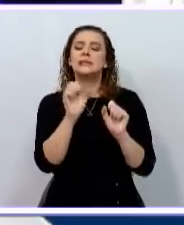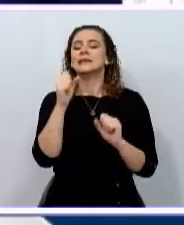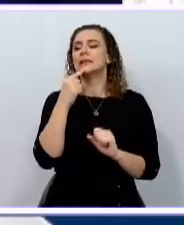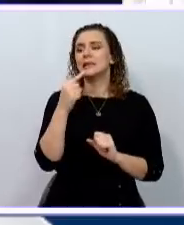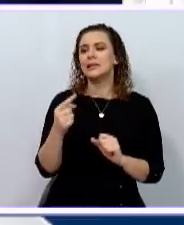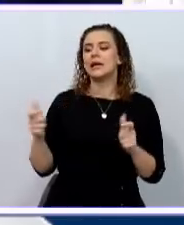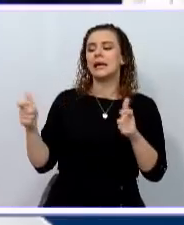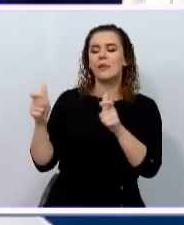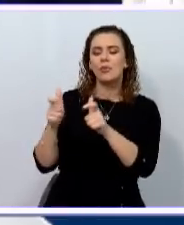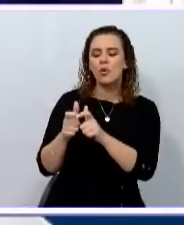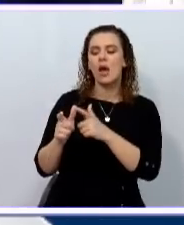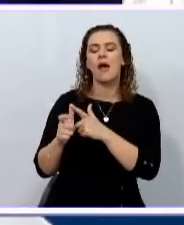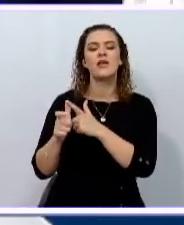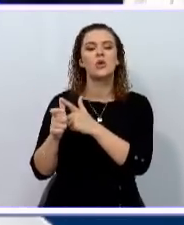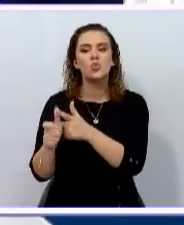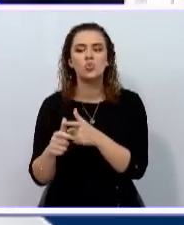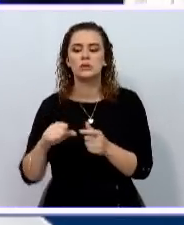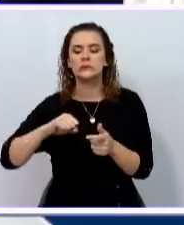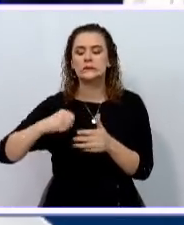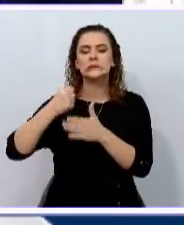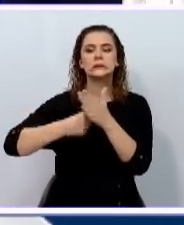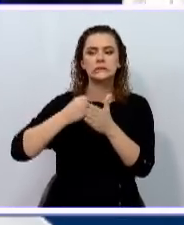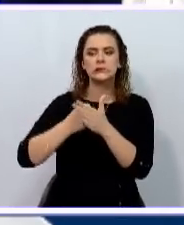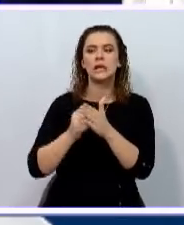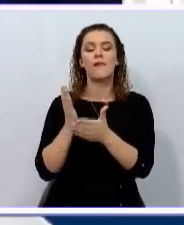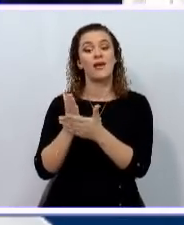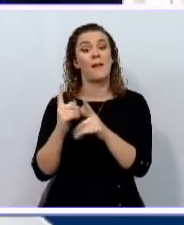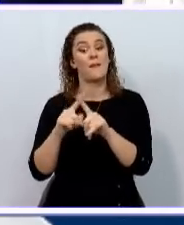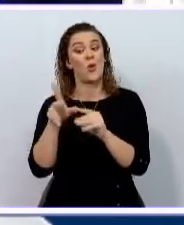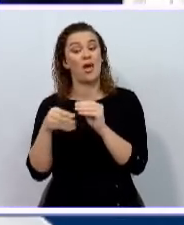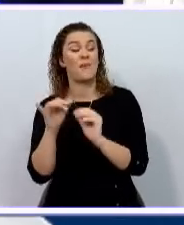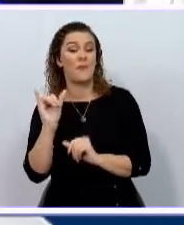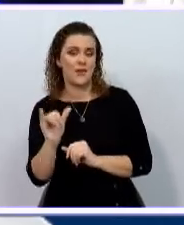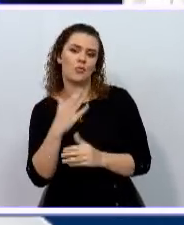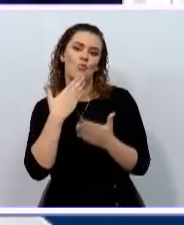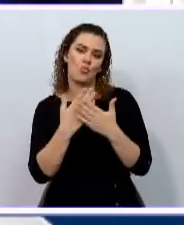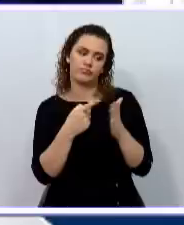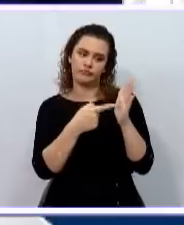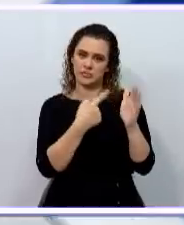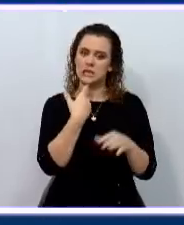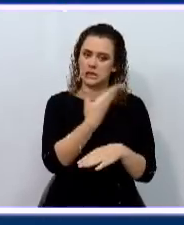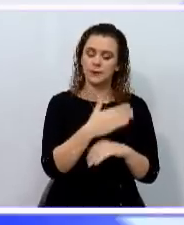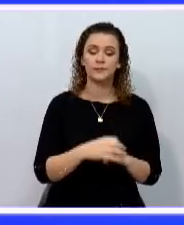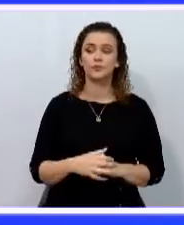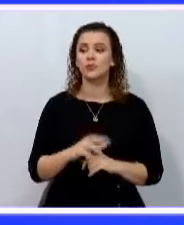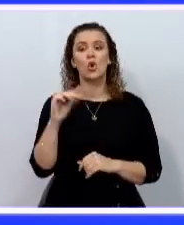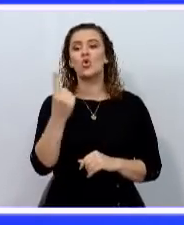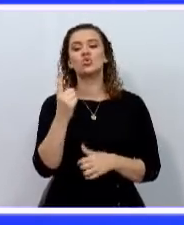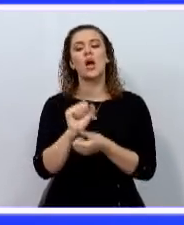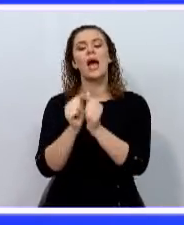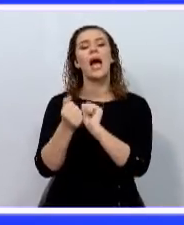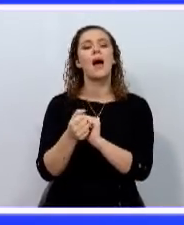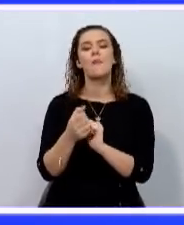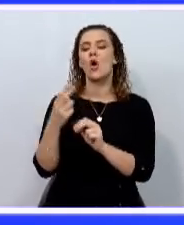aminorar la velocidad del vértigo el Frenesí lo empiezas a frenar Pero además de eso que está buenísimo el apunte que haces No solo es cambiar